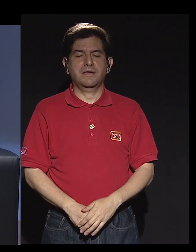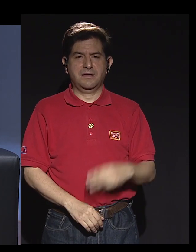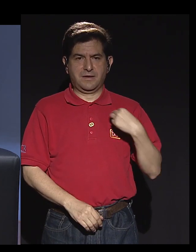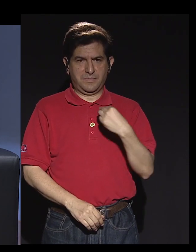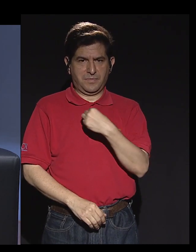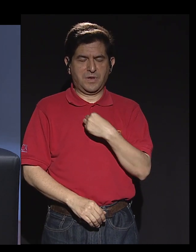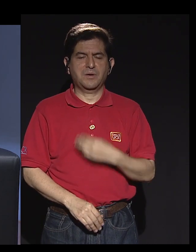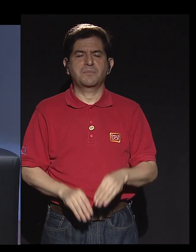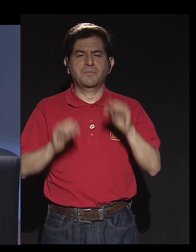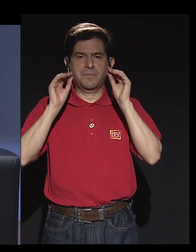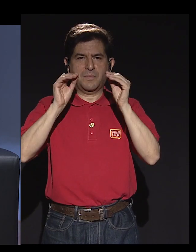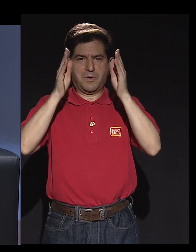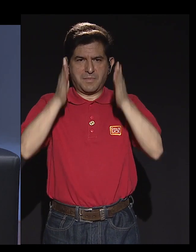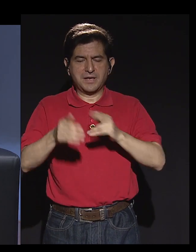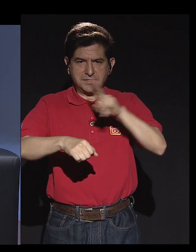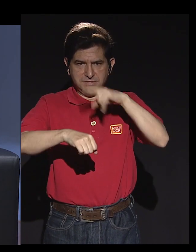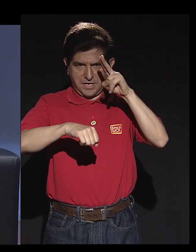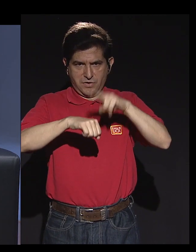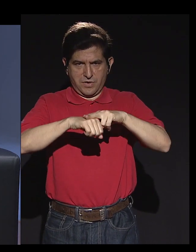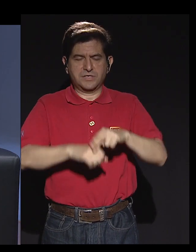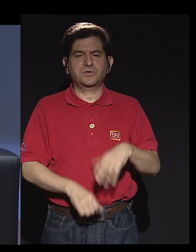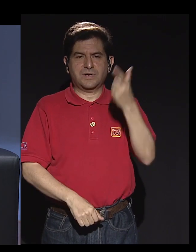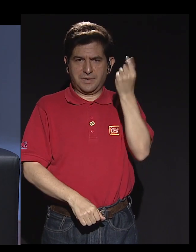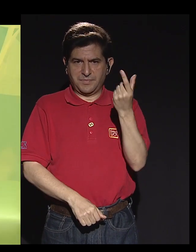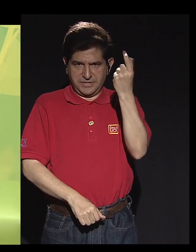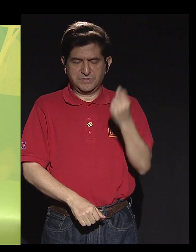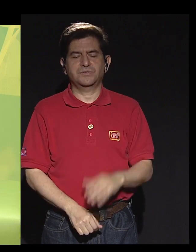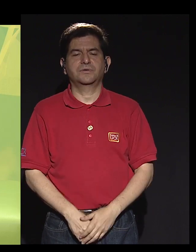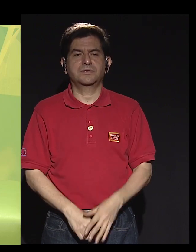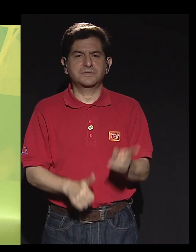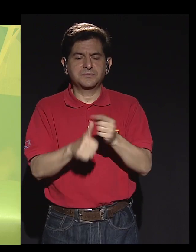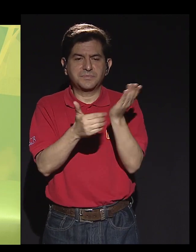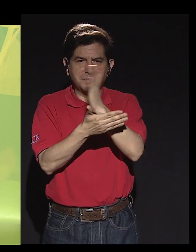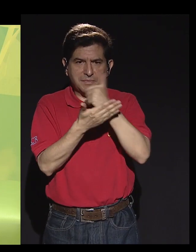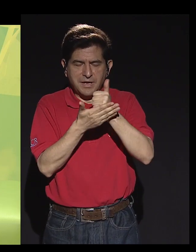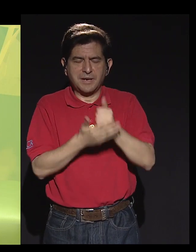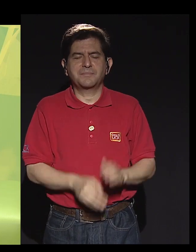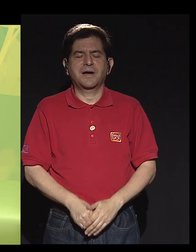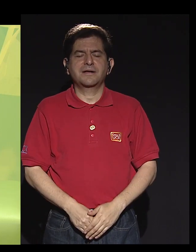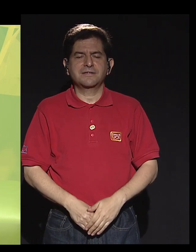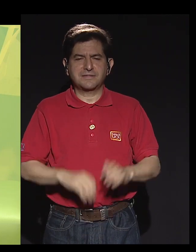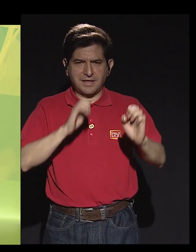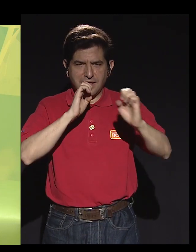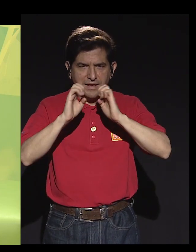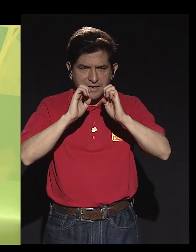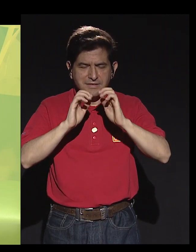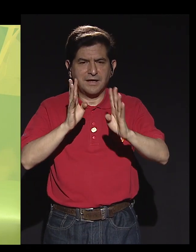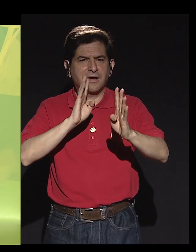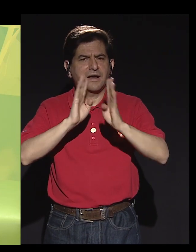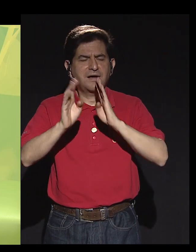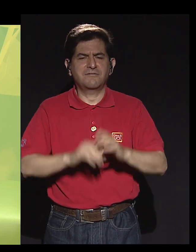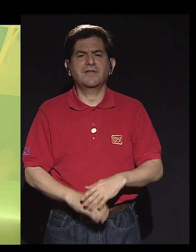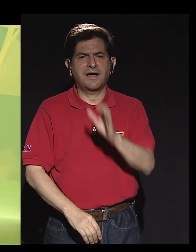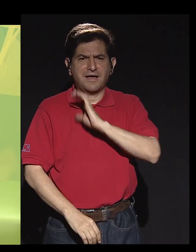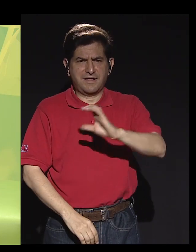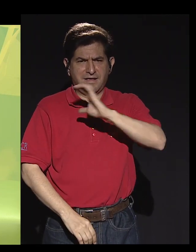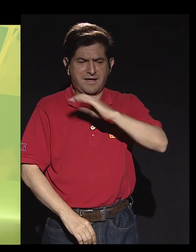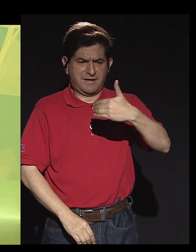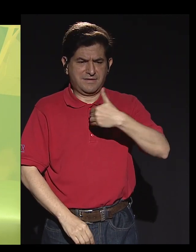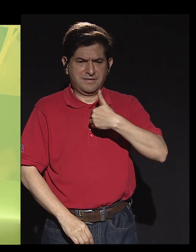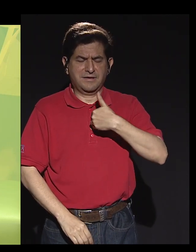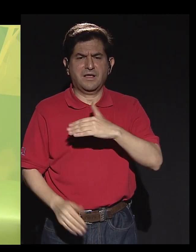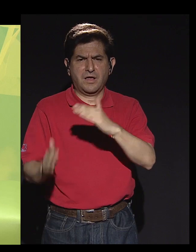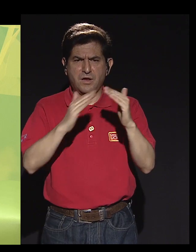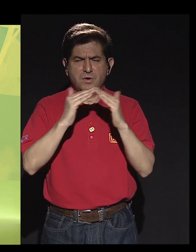de Pensiones y Jubilaciones del Magisterio Nacional, JUPEMA. Conversamos en la primera parte de la entrevista sobre